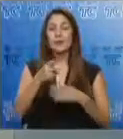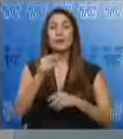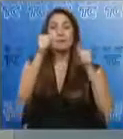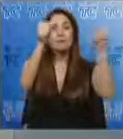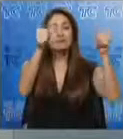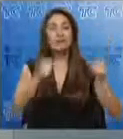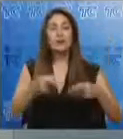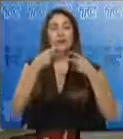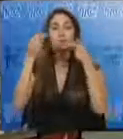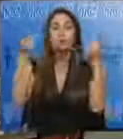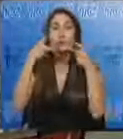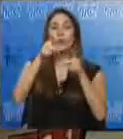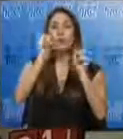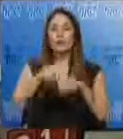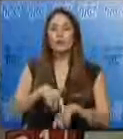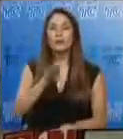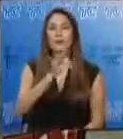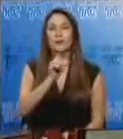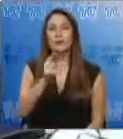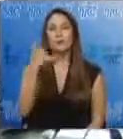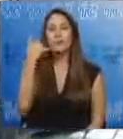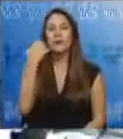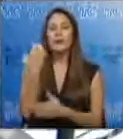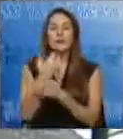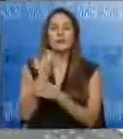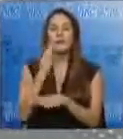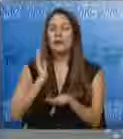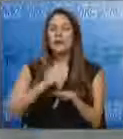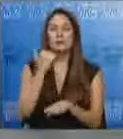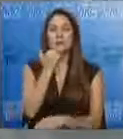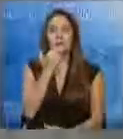de 90 días, cada vez que una persona marque a los números anteriores, escuchará un mensaje informativo de esta medida, el